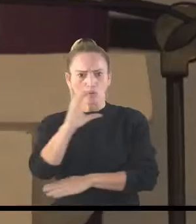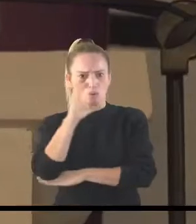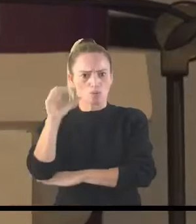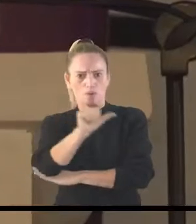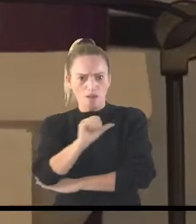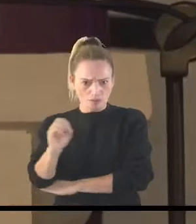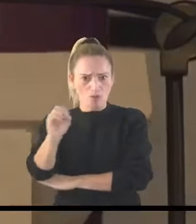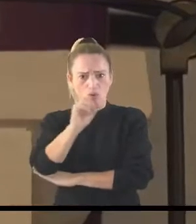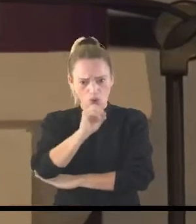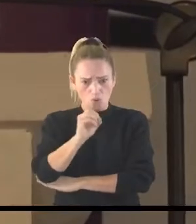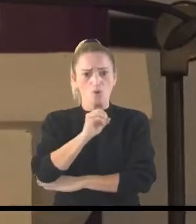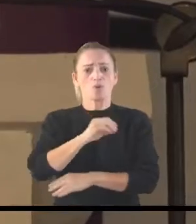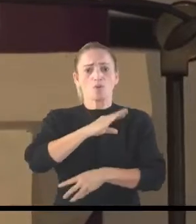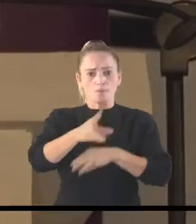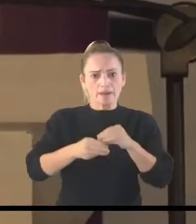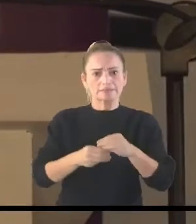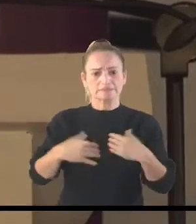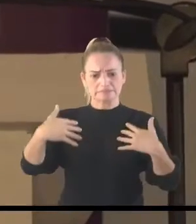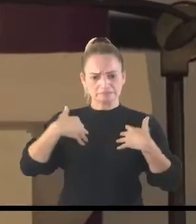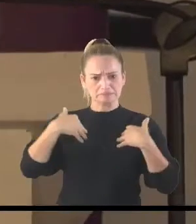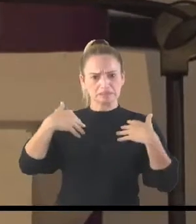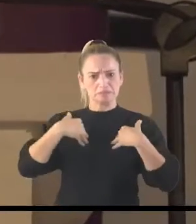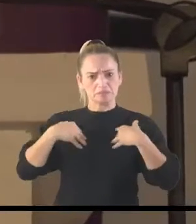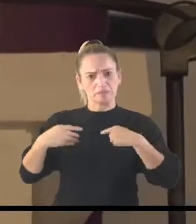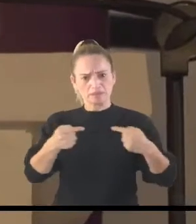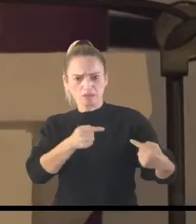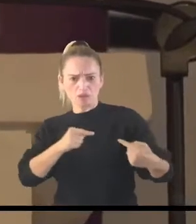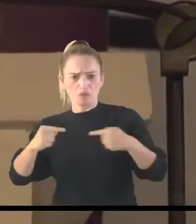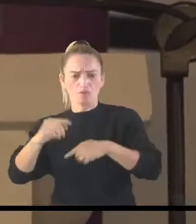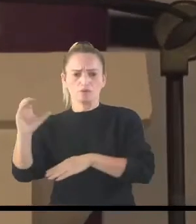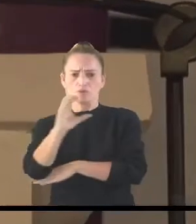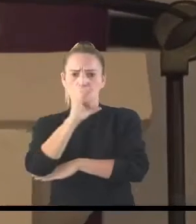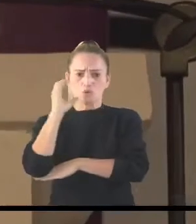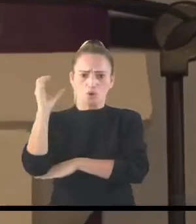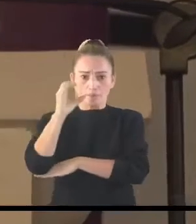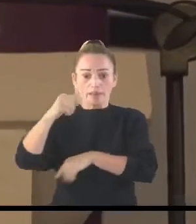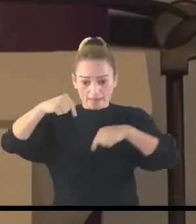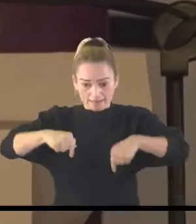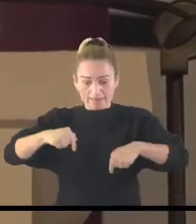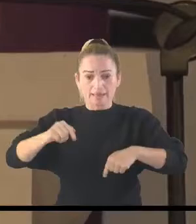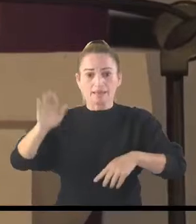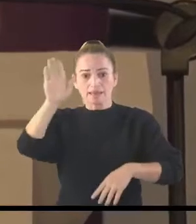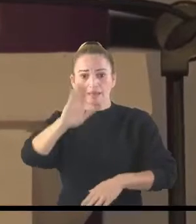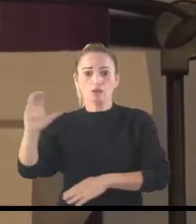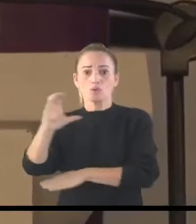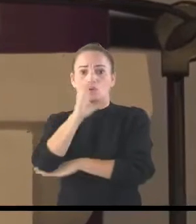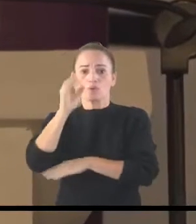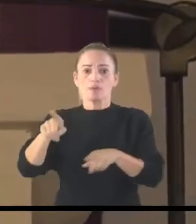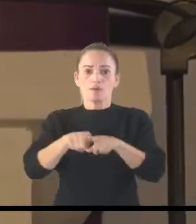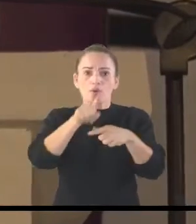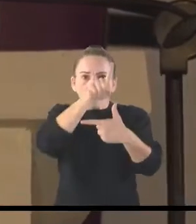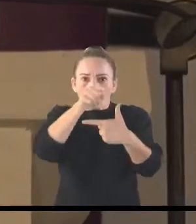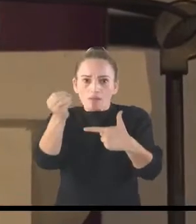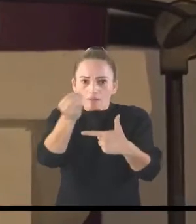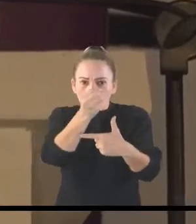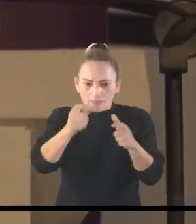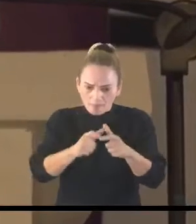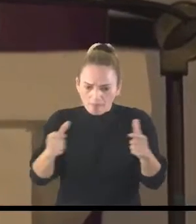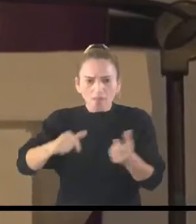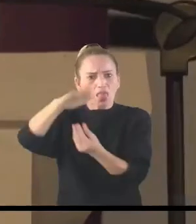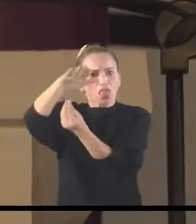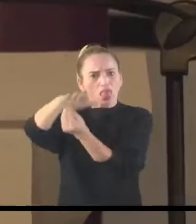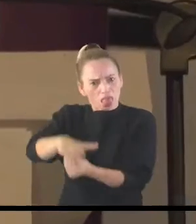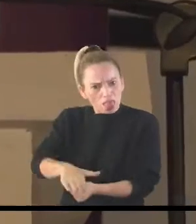y por supuesto de miles de víctimas del conflicto armado, que además en Colombia coinciden con la cifra de las poblaciones